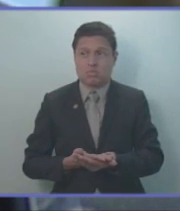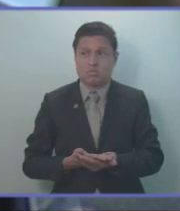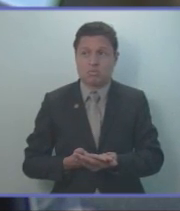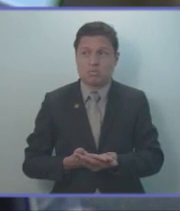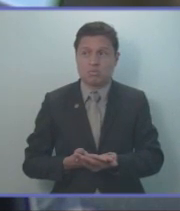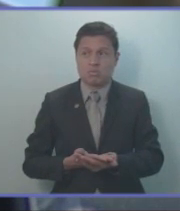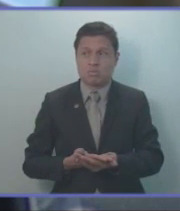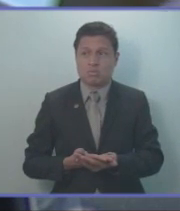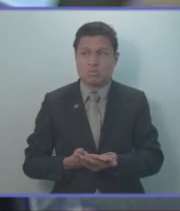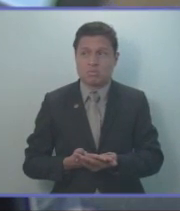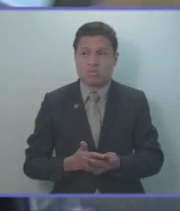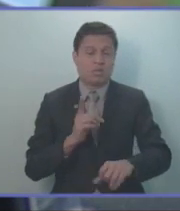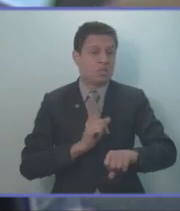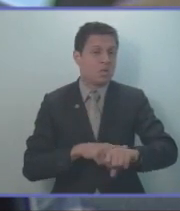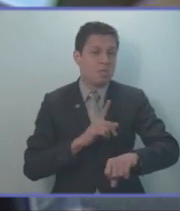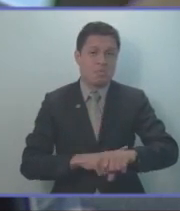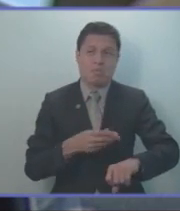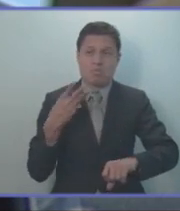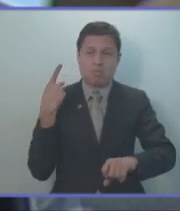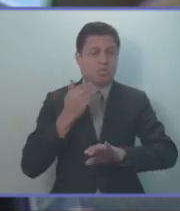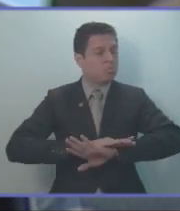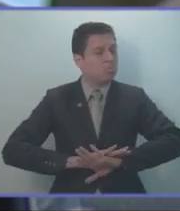perdido actualidad,